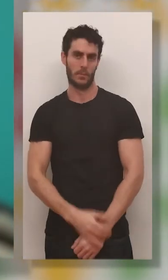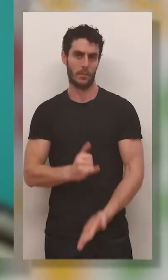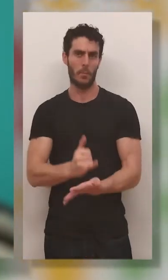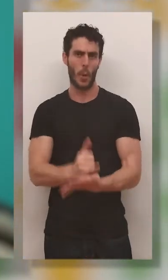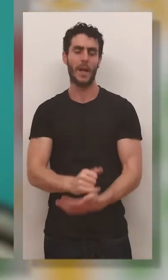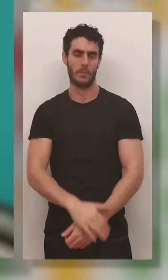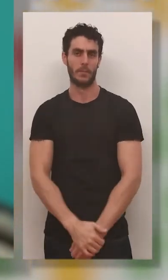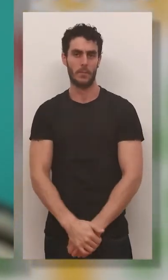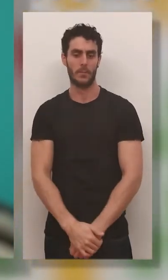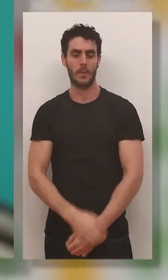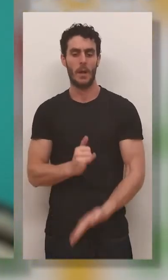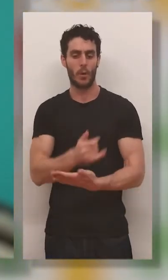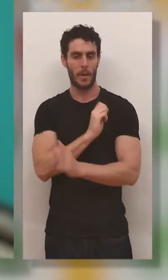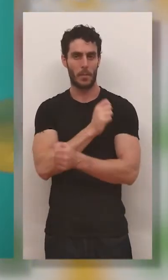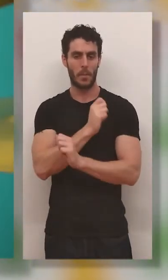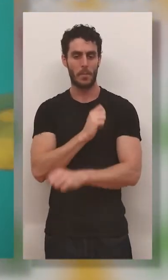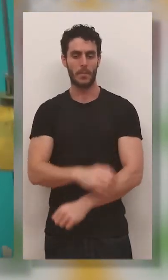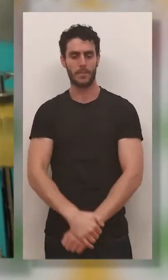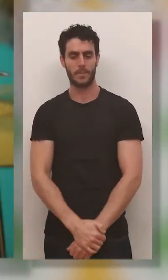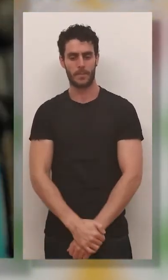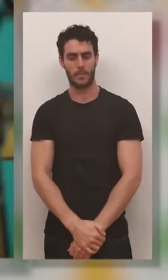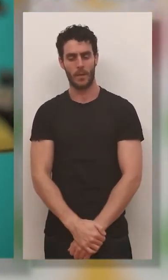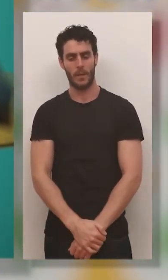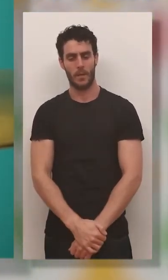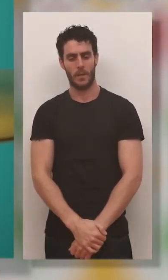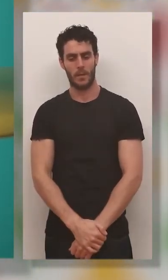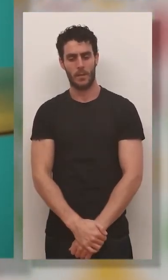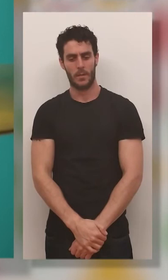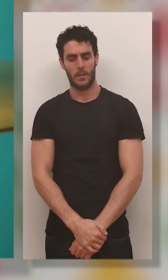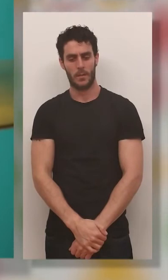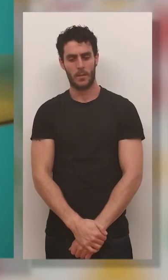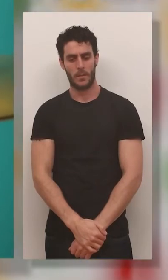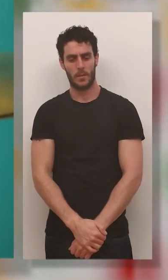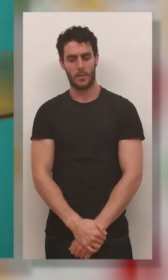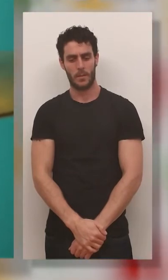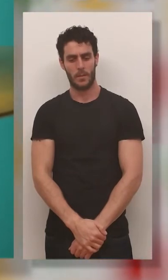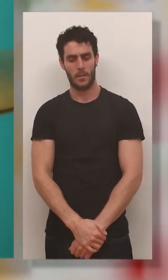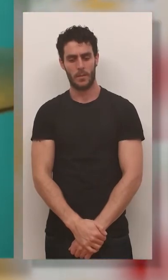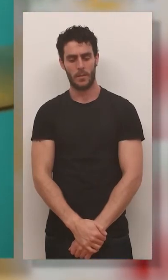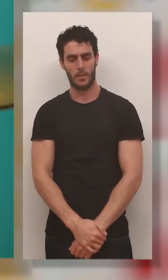Y probé a tocar la batería.